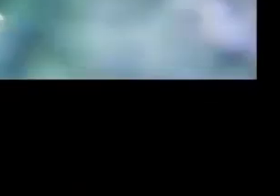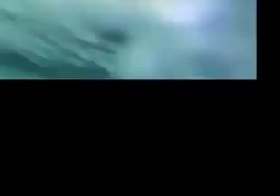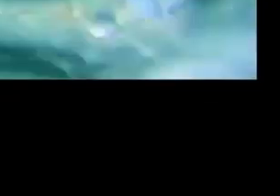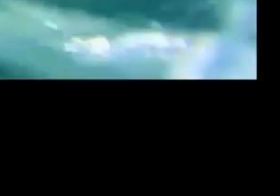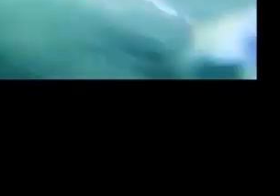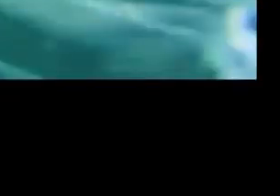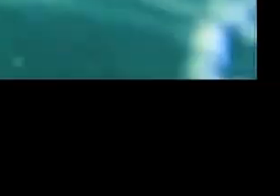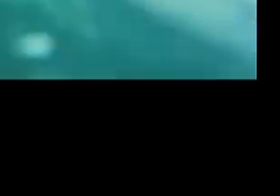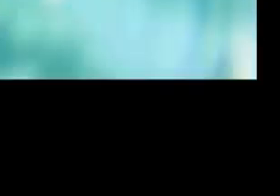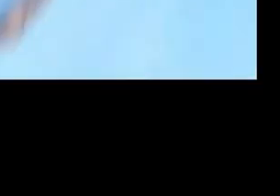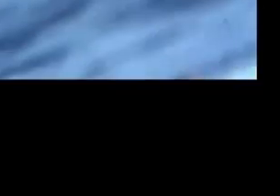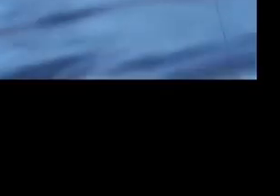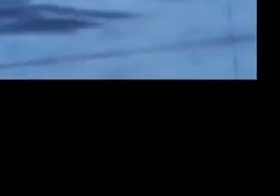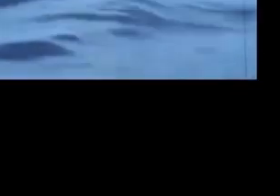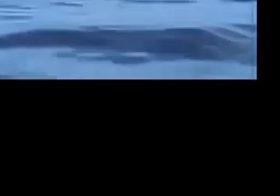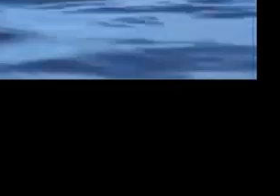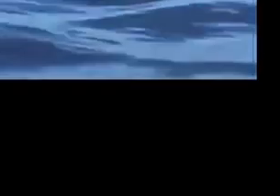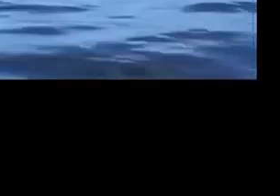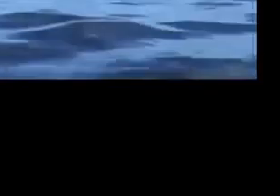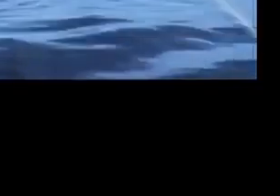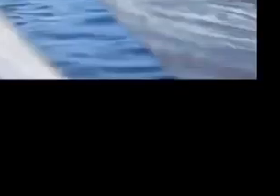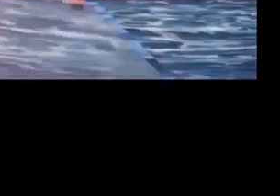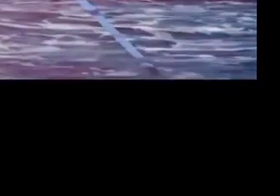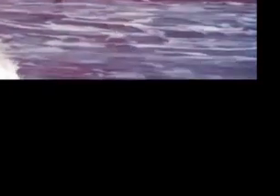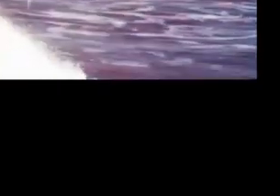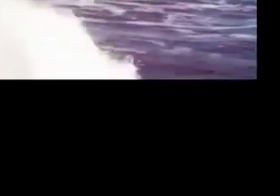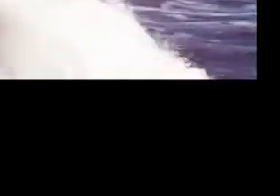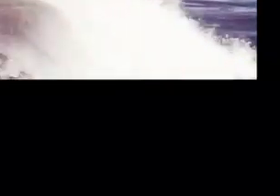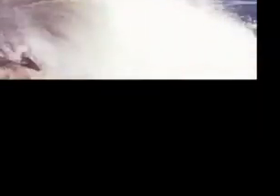Disfruta de las paradisíacas playas del Pacífico.